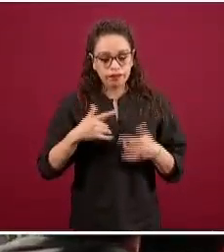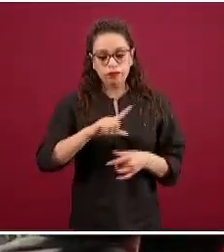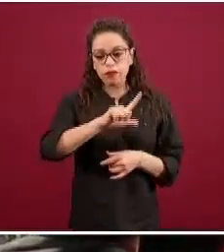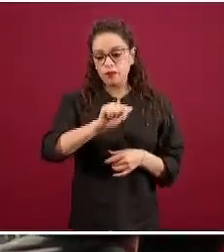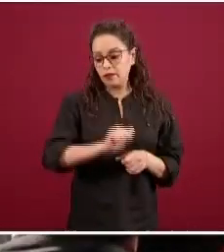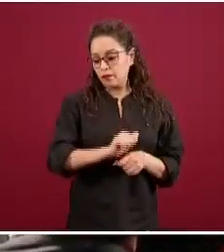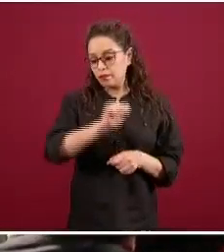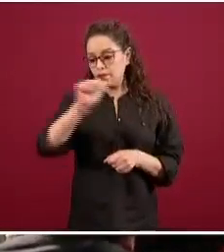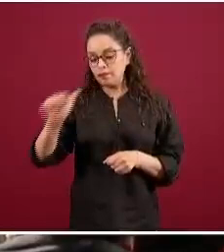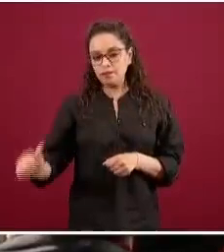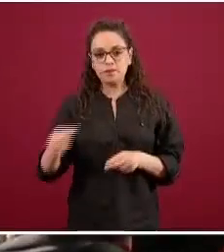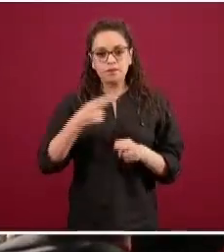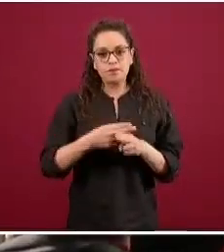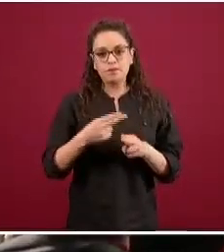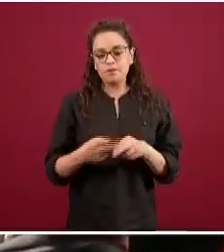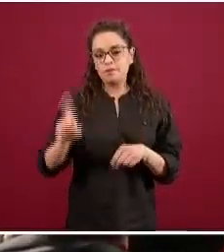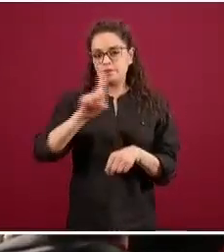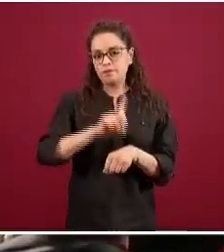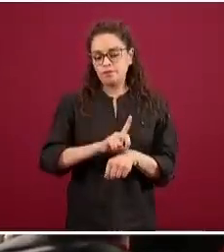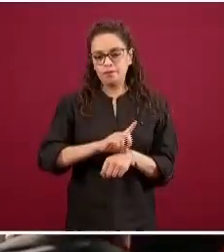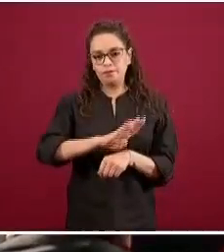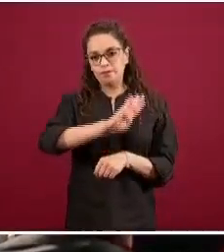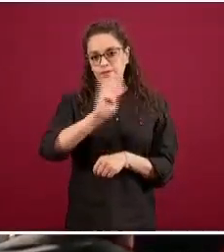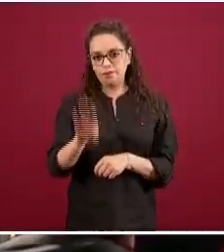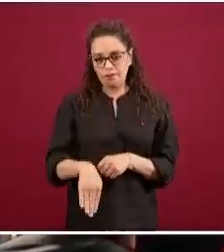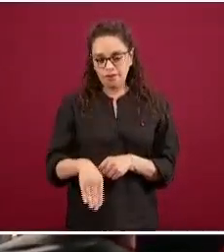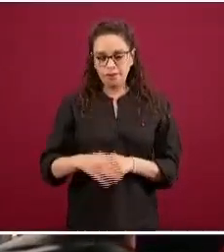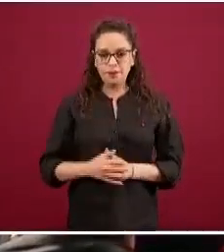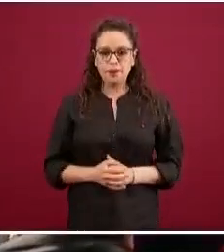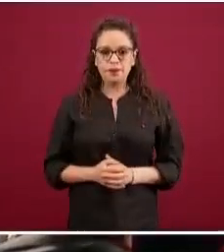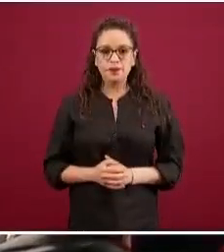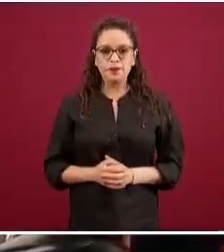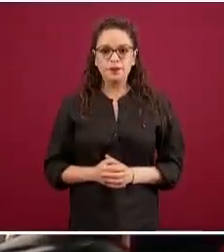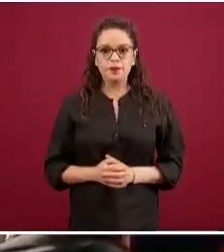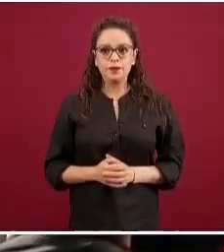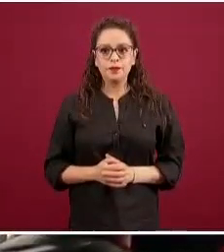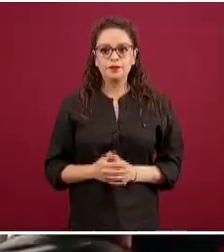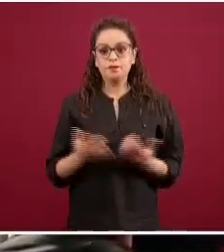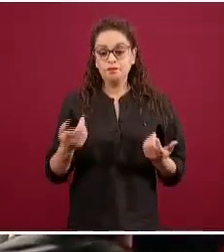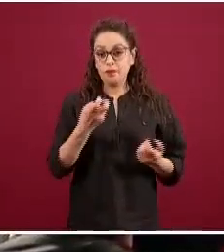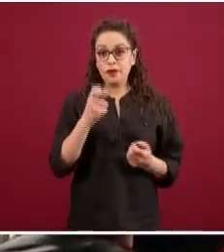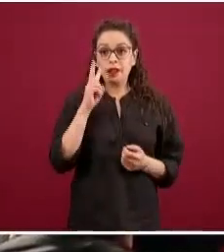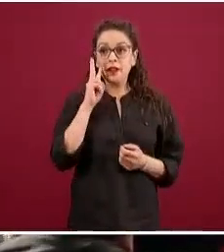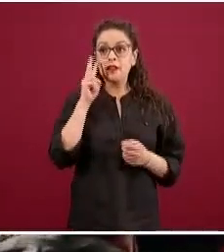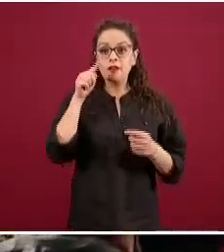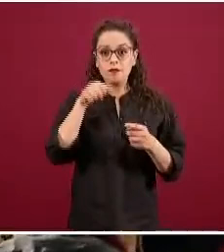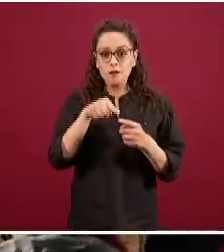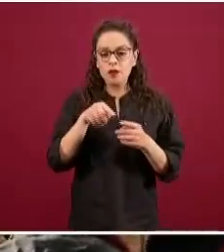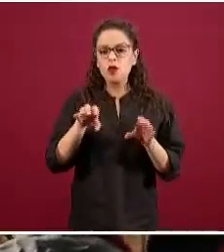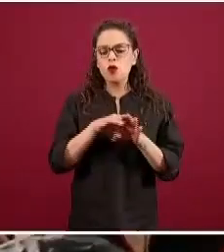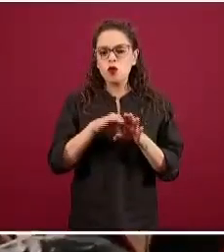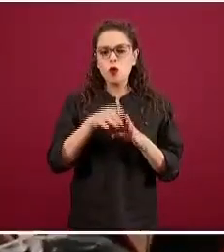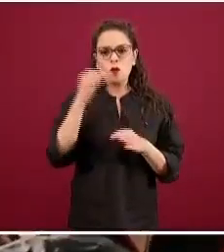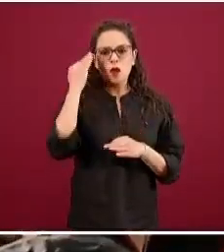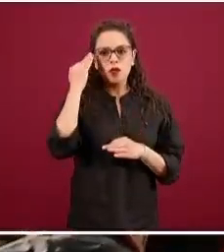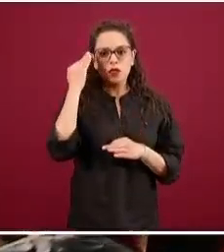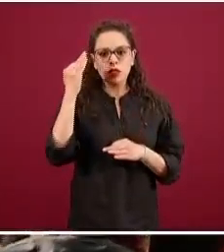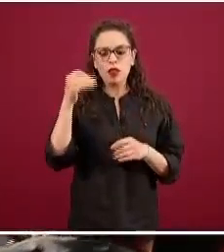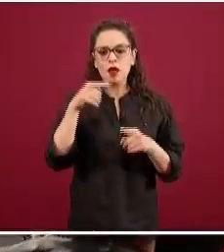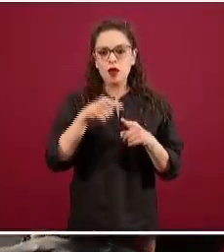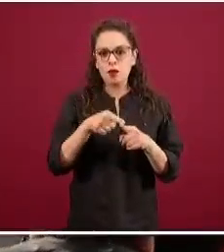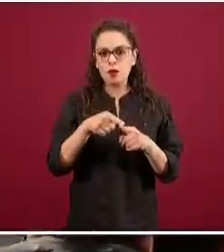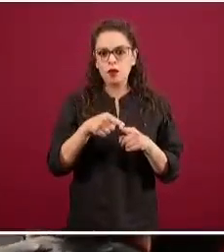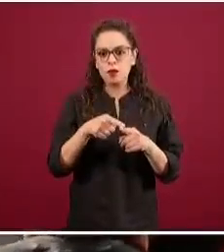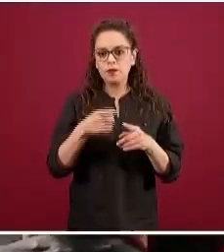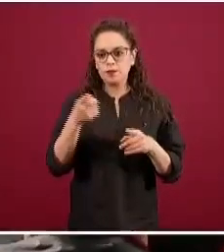fallecieron. Pero lo que vemos aquí es cómo se fue presentando en el tiempo. Estos son días, está muy